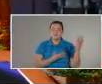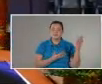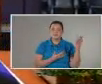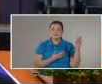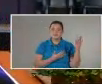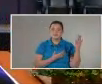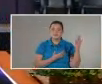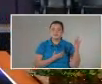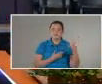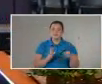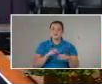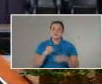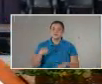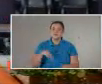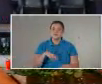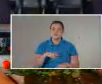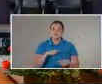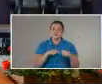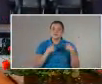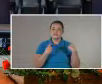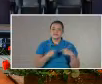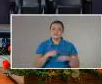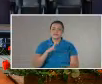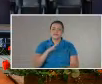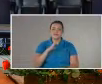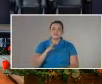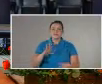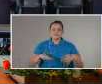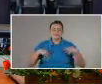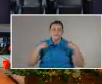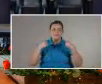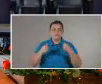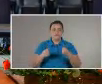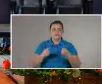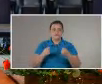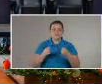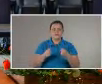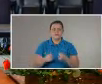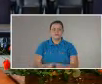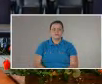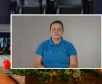Y nuestro corazón tiene que fortalecerse en eso.